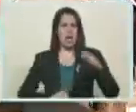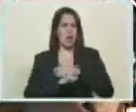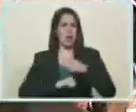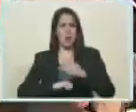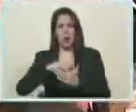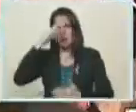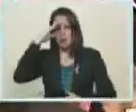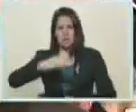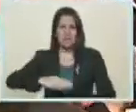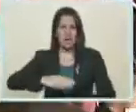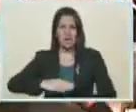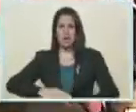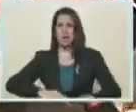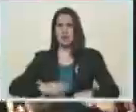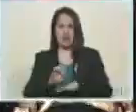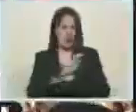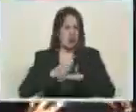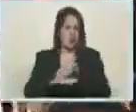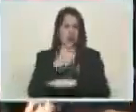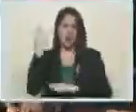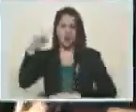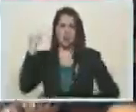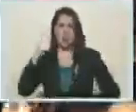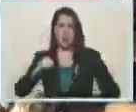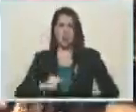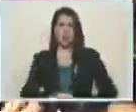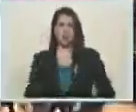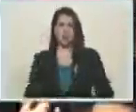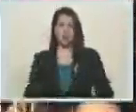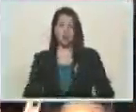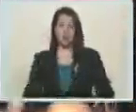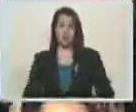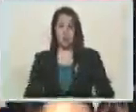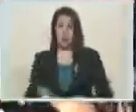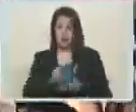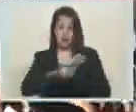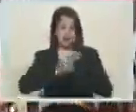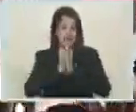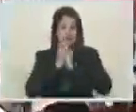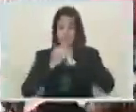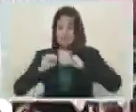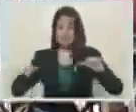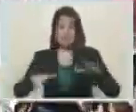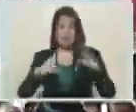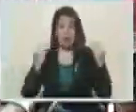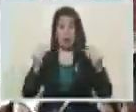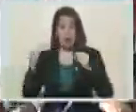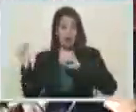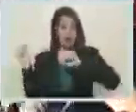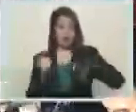militar! ¡Apoyo del gobierno nacional! ¡Para acabar con las mafias!